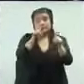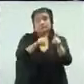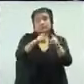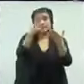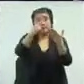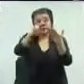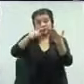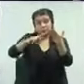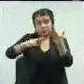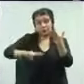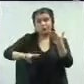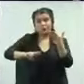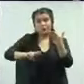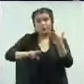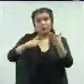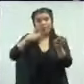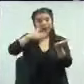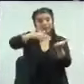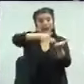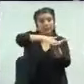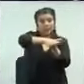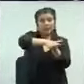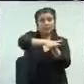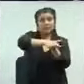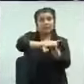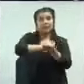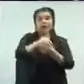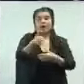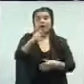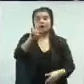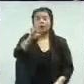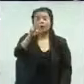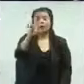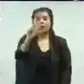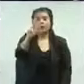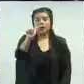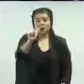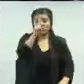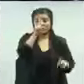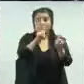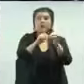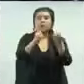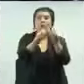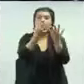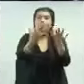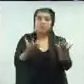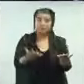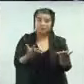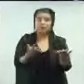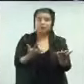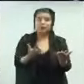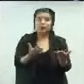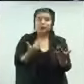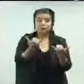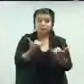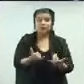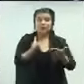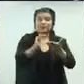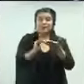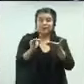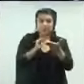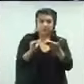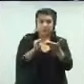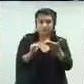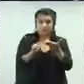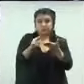el aeropuerto La Aurora, y cuánto de eso se ha ejecutado a la fecha